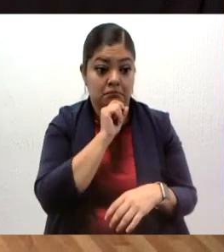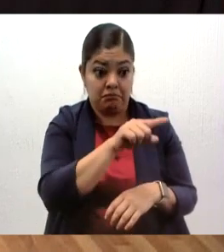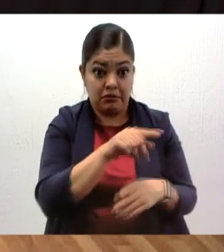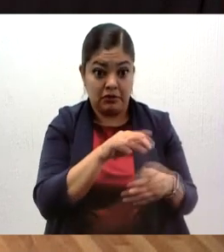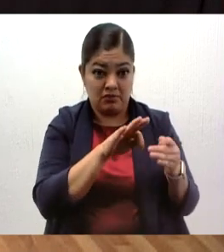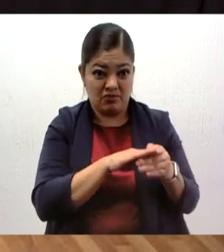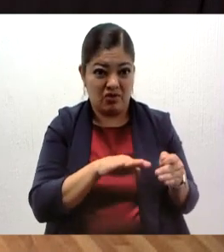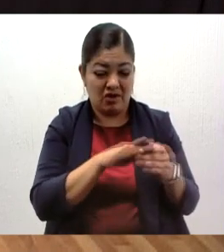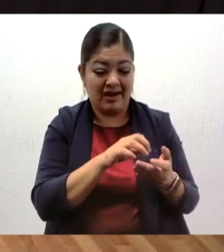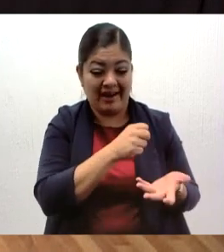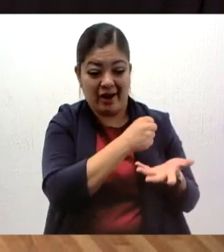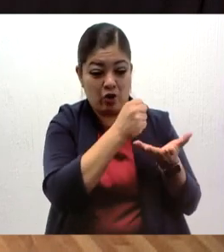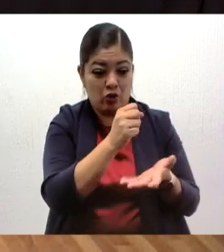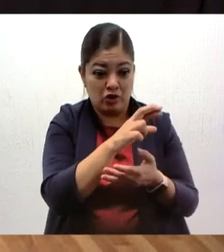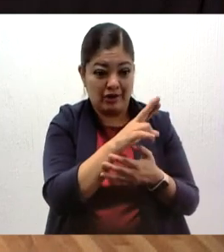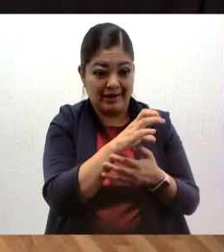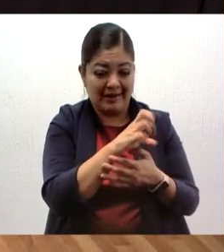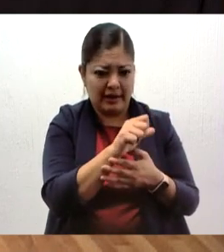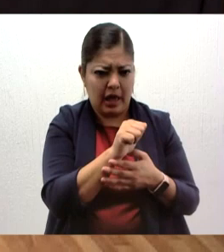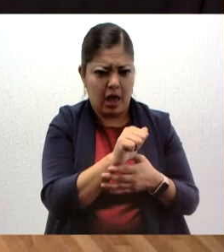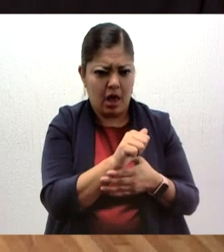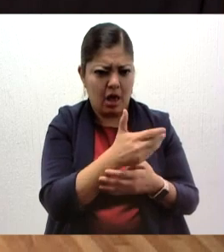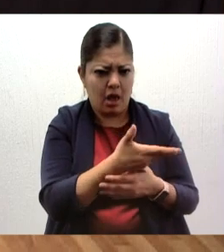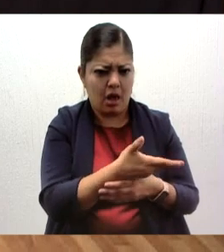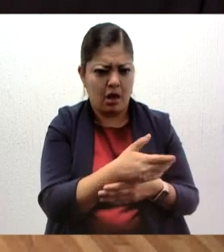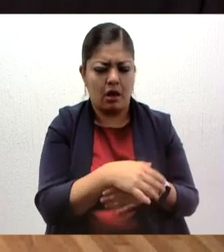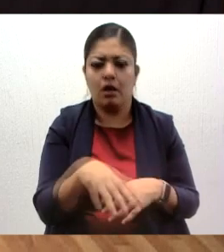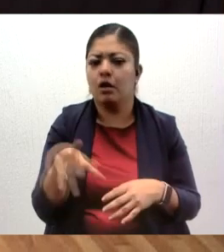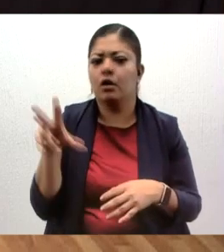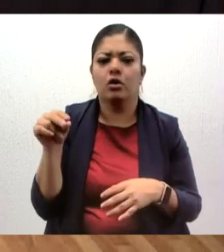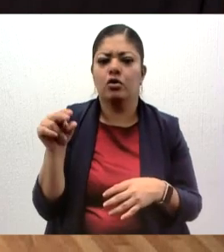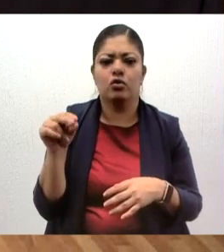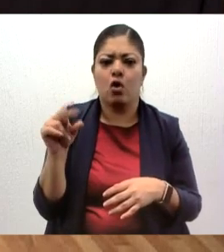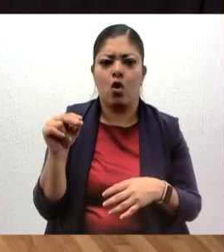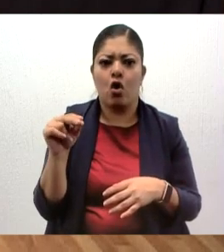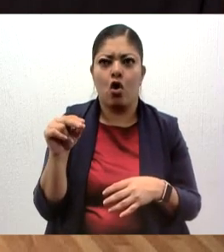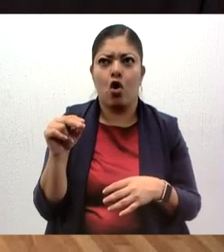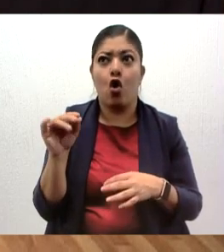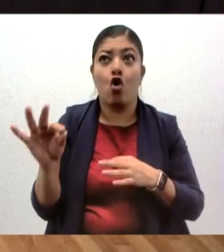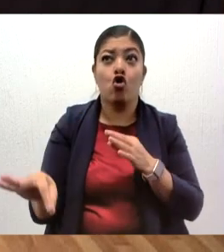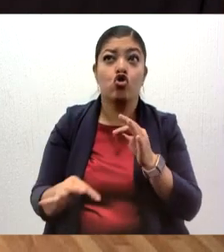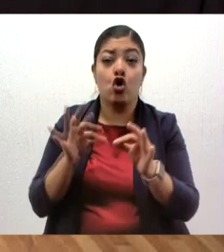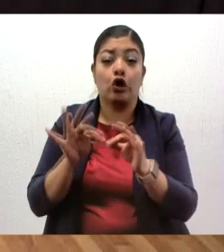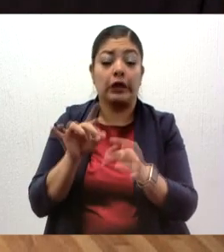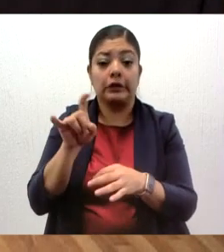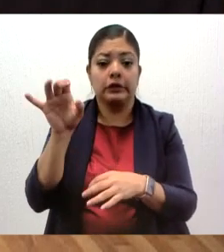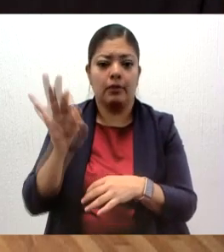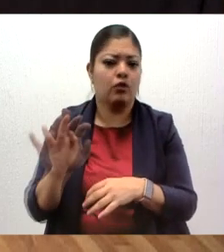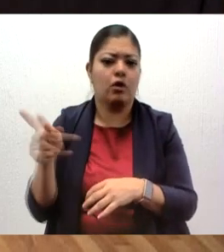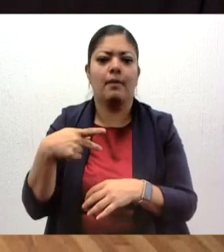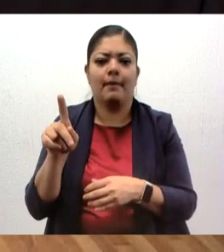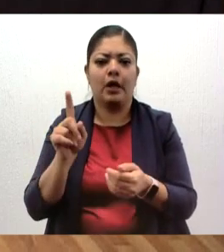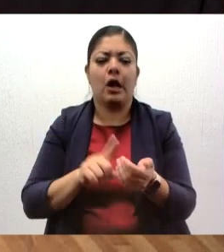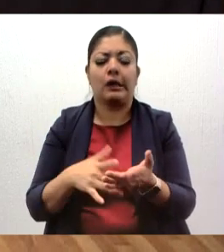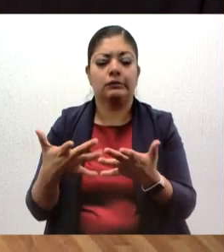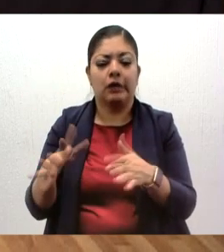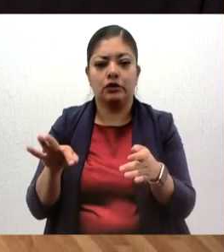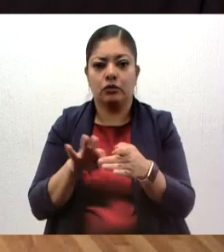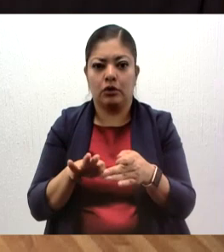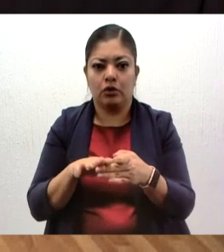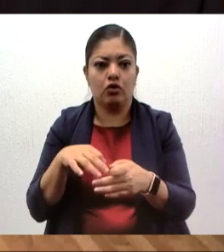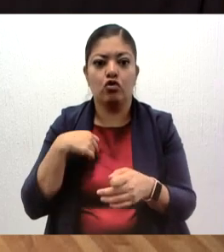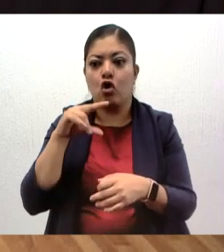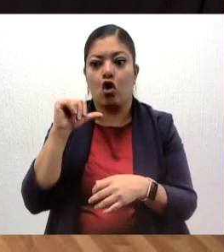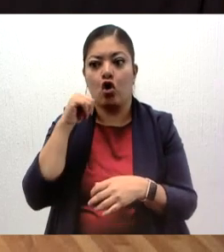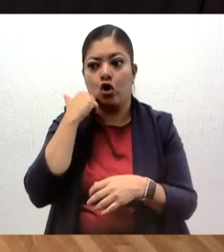de recrea H No no es el total como tal pero estamos haciendo un aproximado no queremos que desaparezca lo dije hace